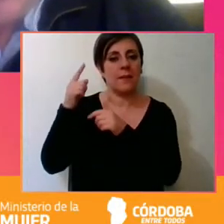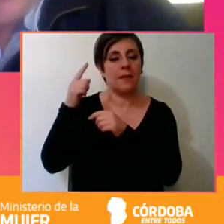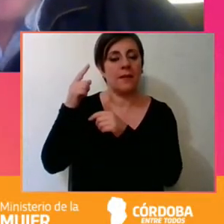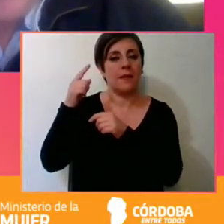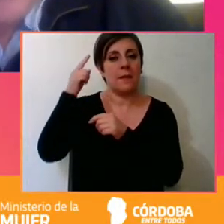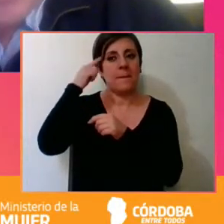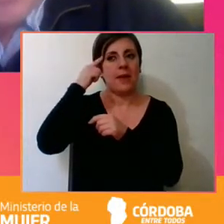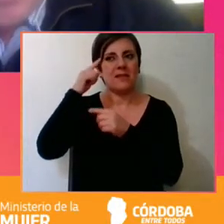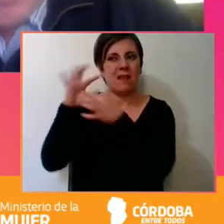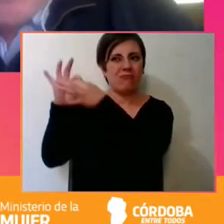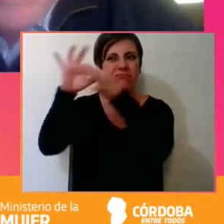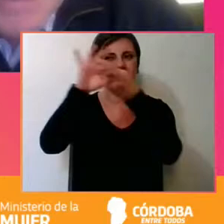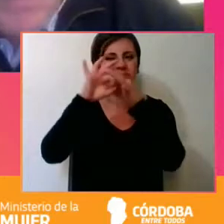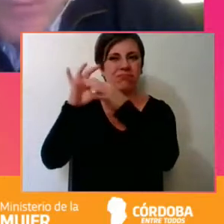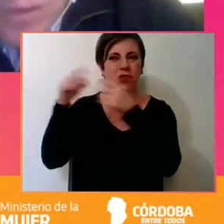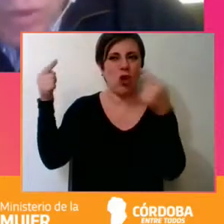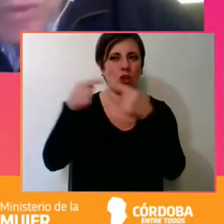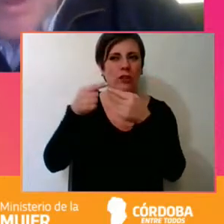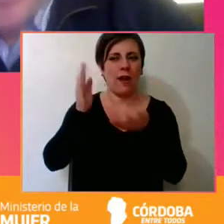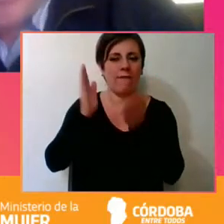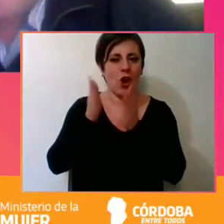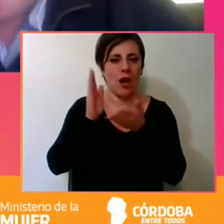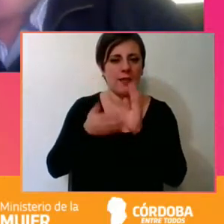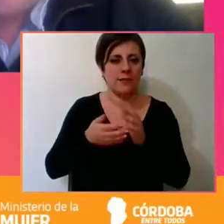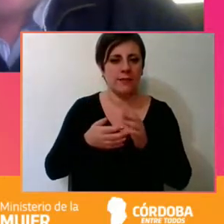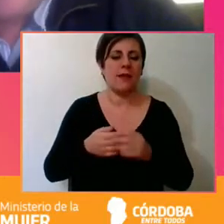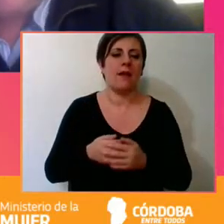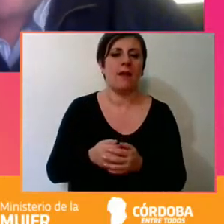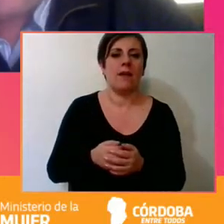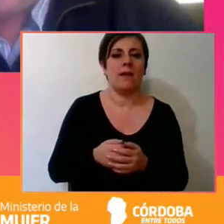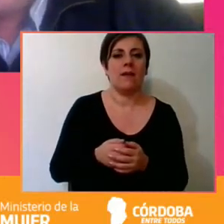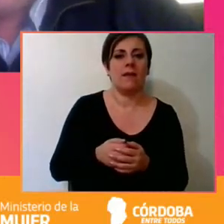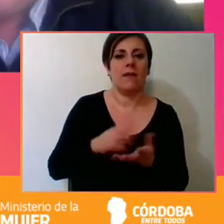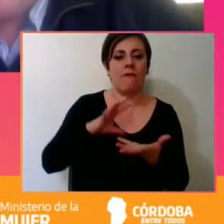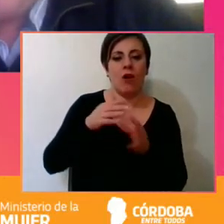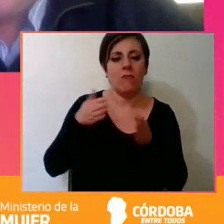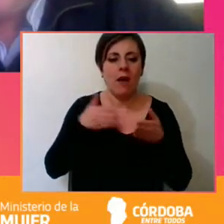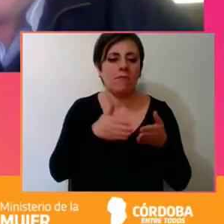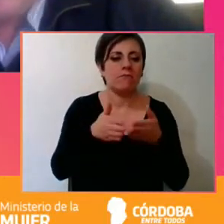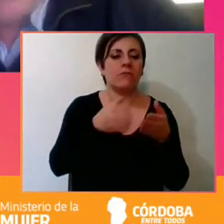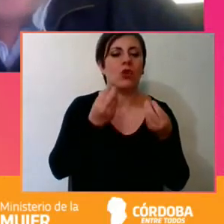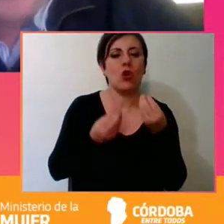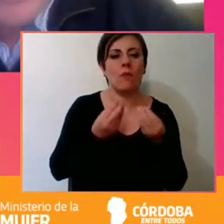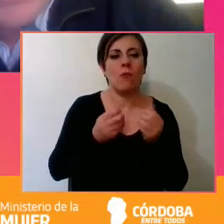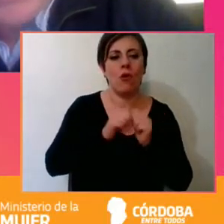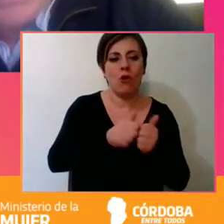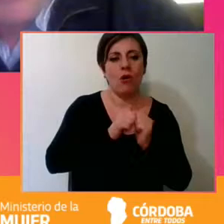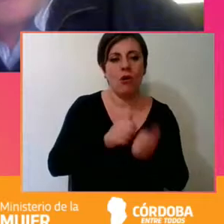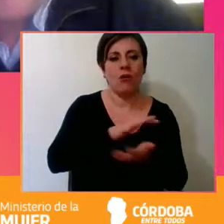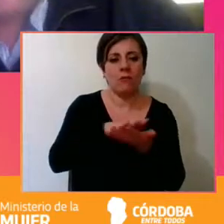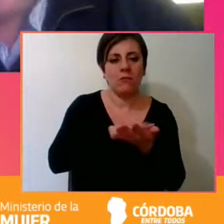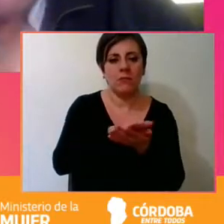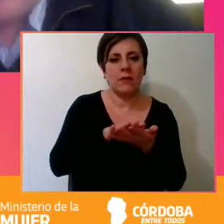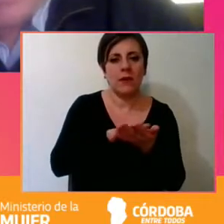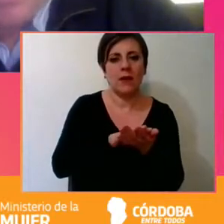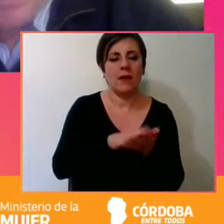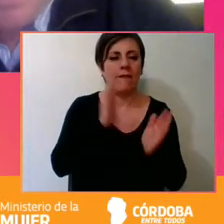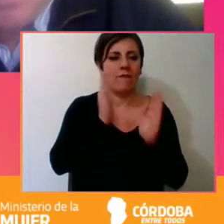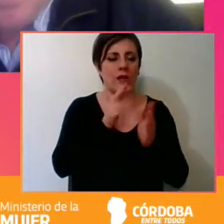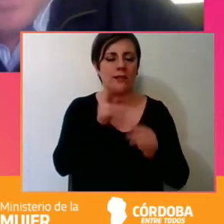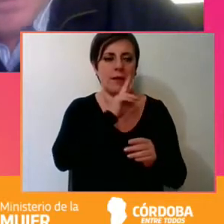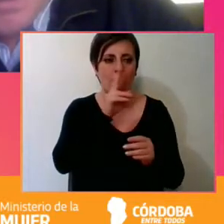Violencia, que diseñaba un circuito de acciones integradas para la prevención, acompañamiento y reparación en el abordaje de la violencia contra la